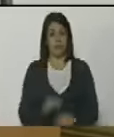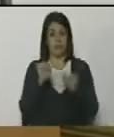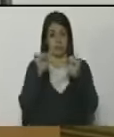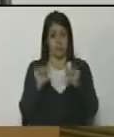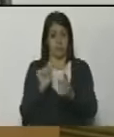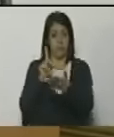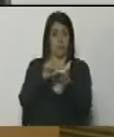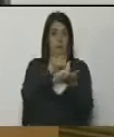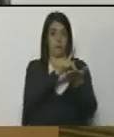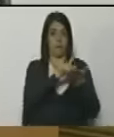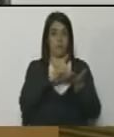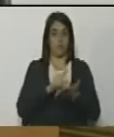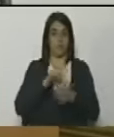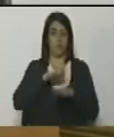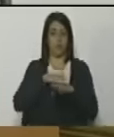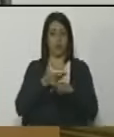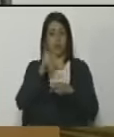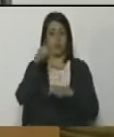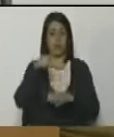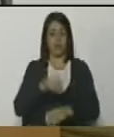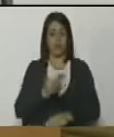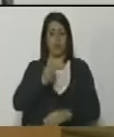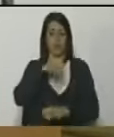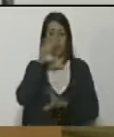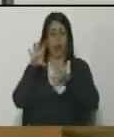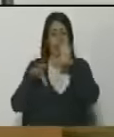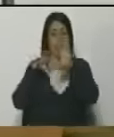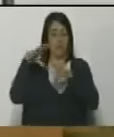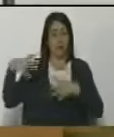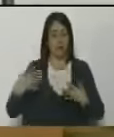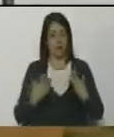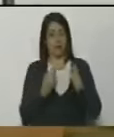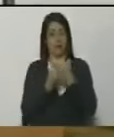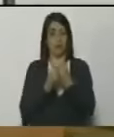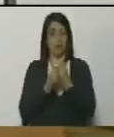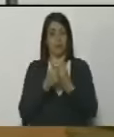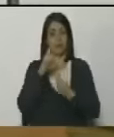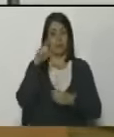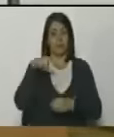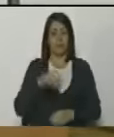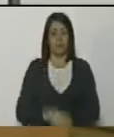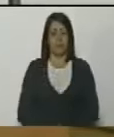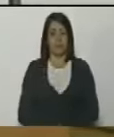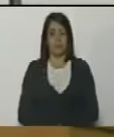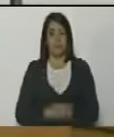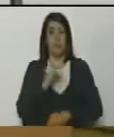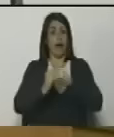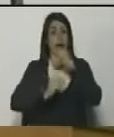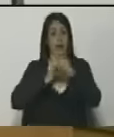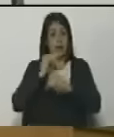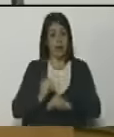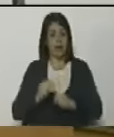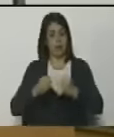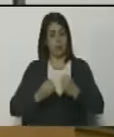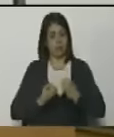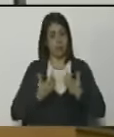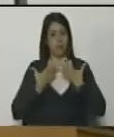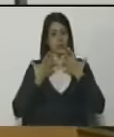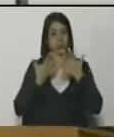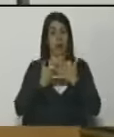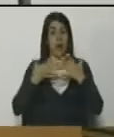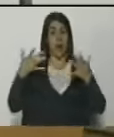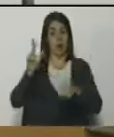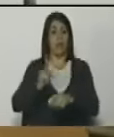esta intervención porque además nuestros animales de compañía también han generado y han inspirado a